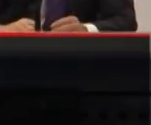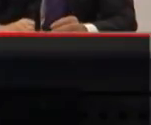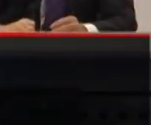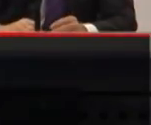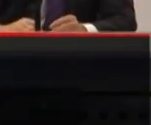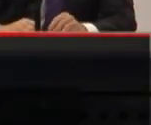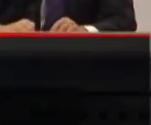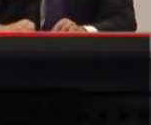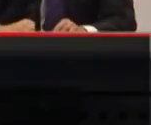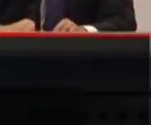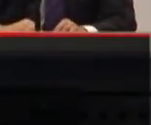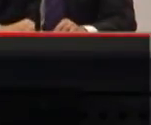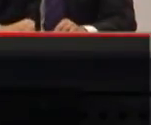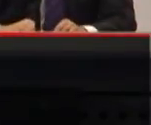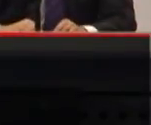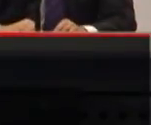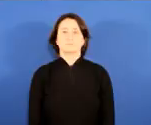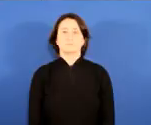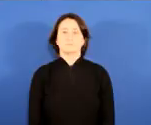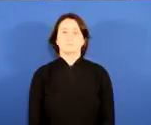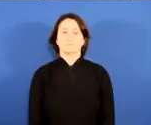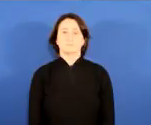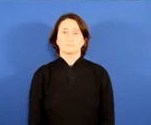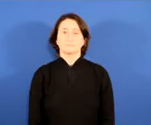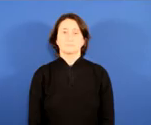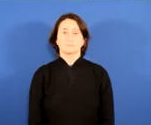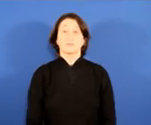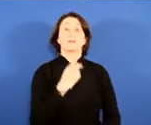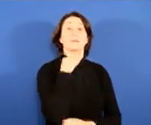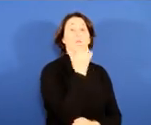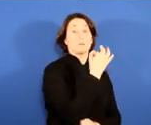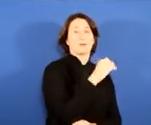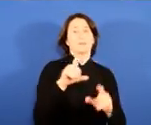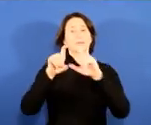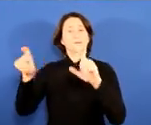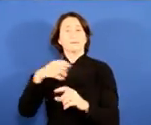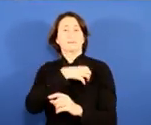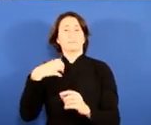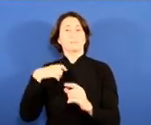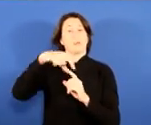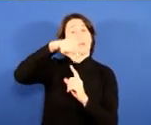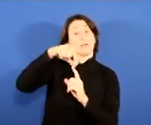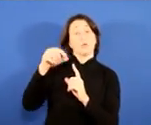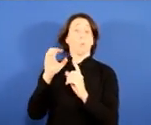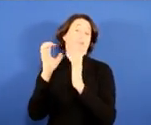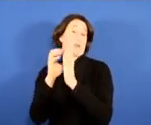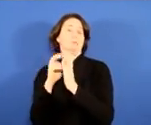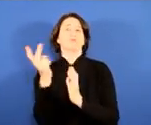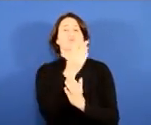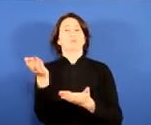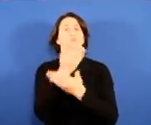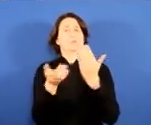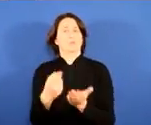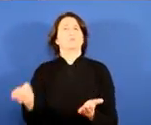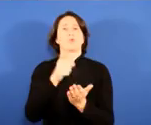La diputada de Agricultura de la Diputación Foral de Vizcaya, Irene Pardo, y el director ejecutivo territorial de la Caixa en el País Vasco y Cantabria, Juan Pedro